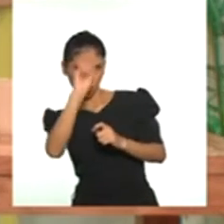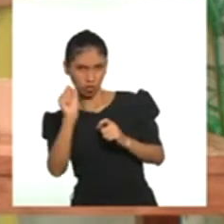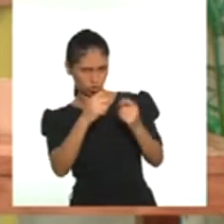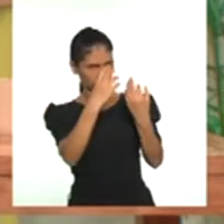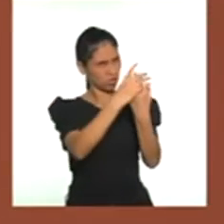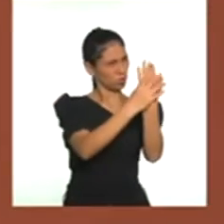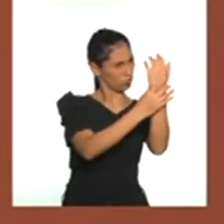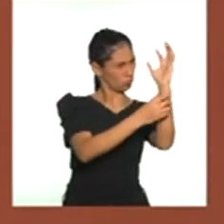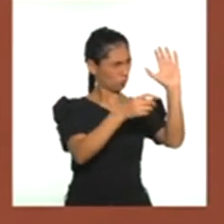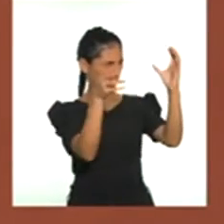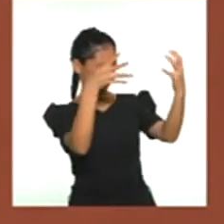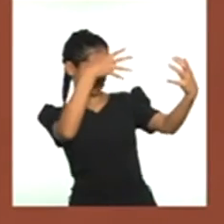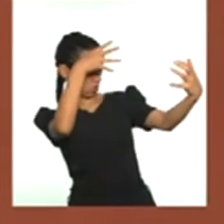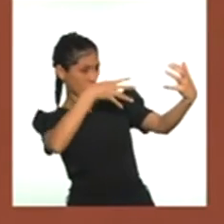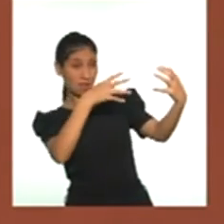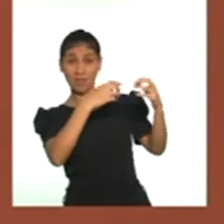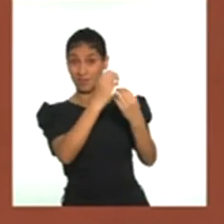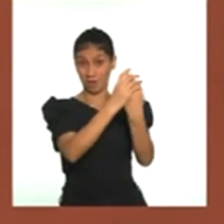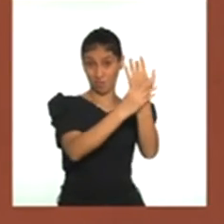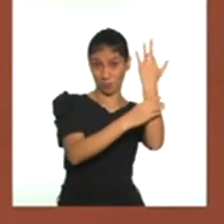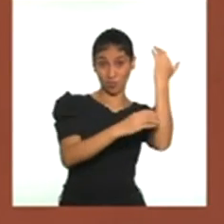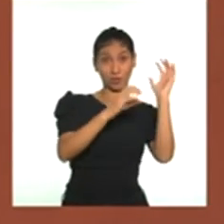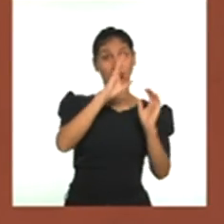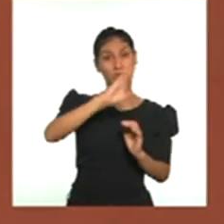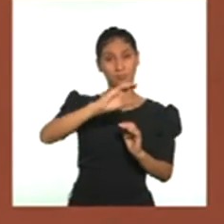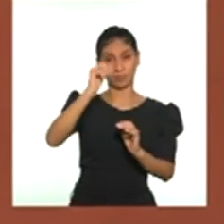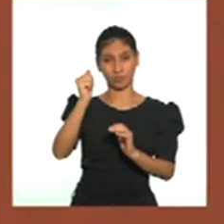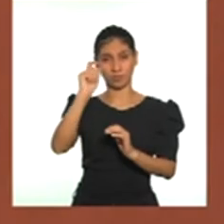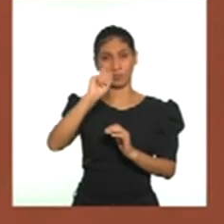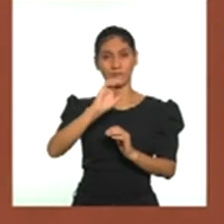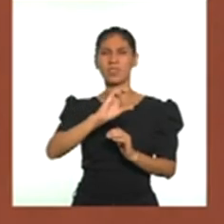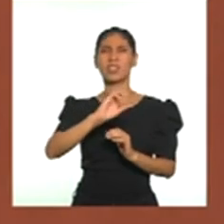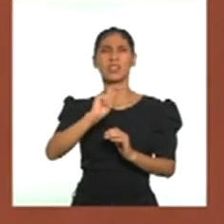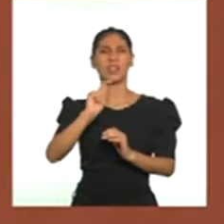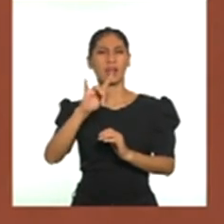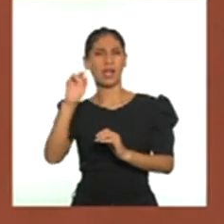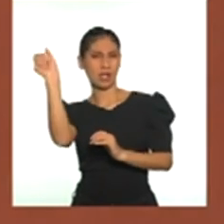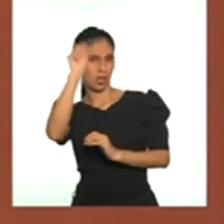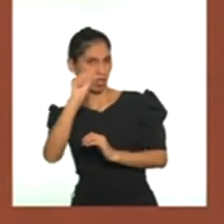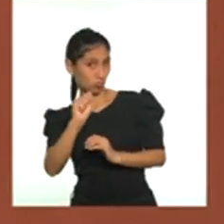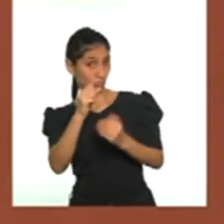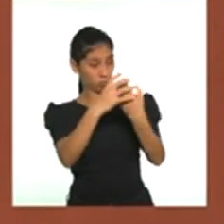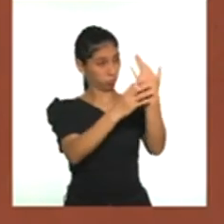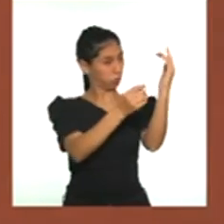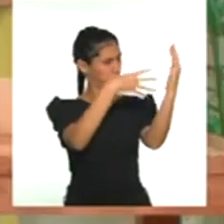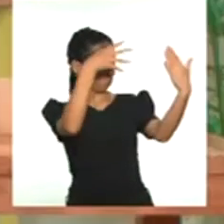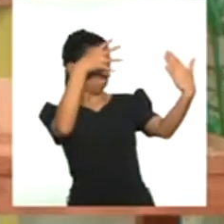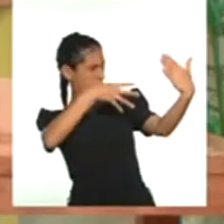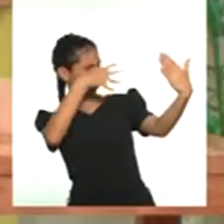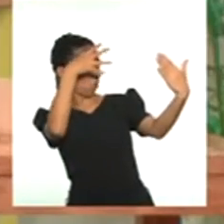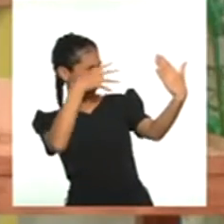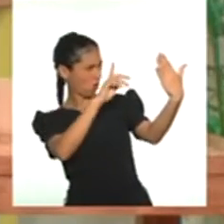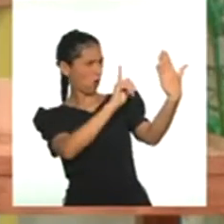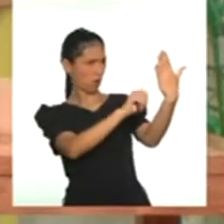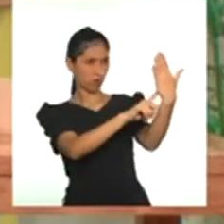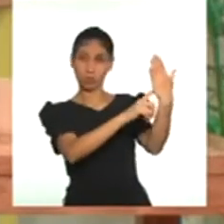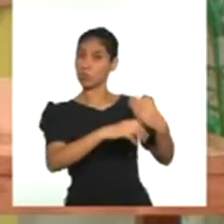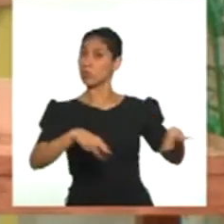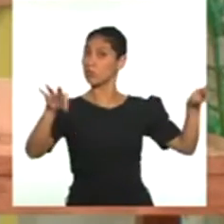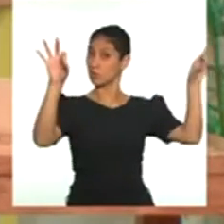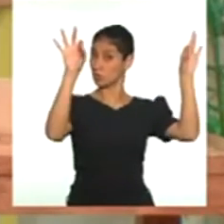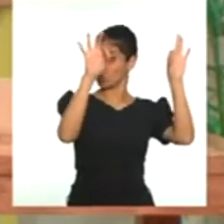y mentealterantes como el cactus llamado San Pedro, por ejemplo. ¿Qué más? Bueno, nada, que estos estudios